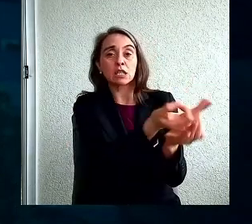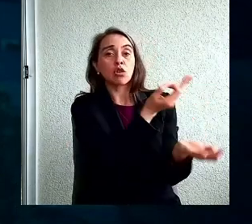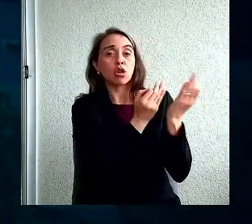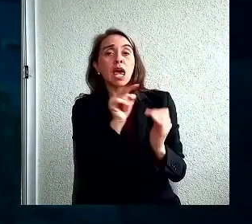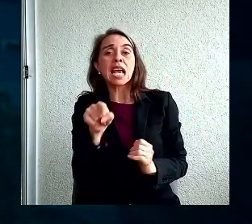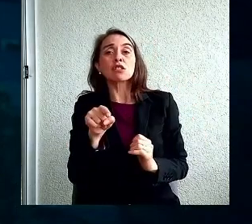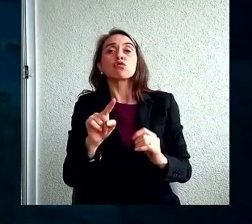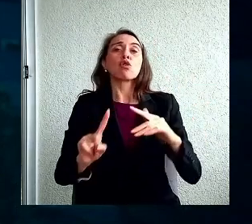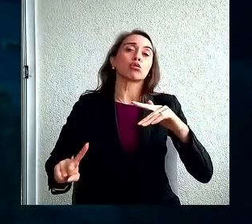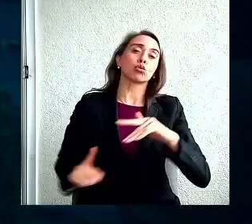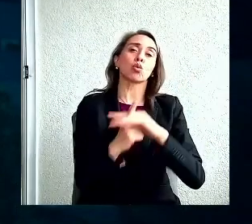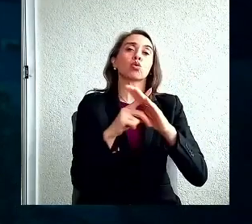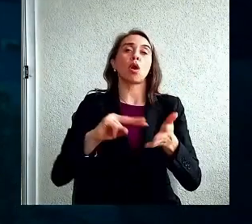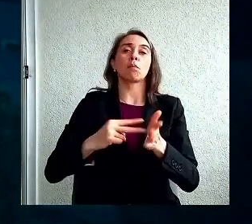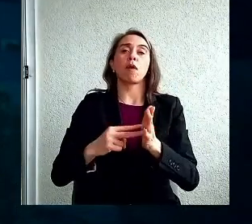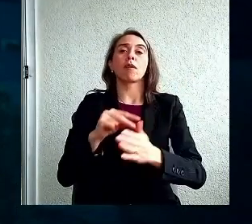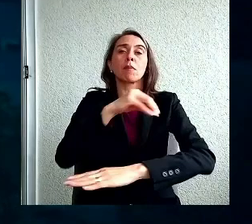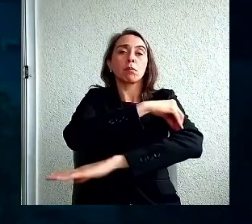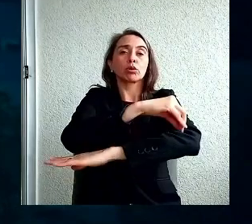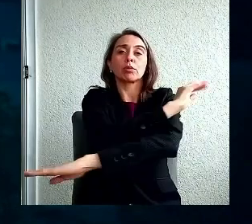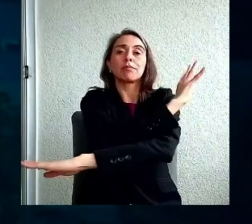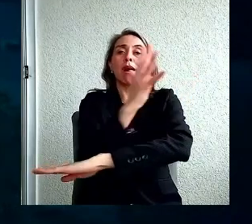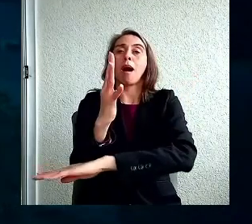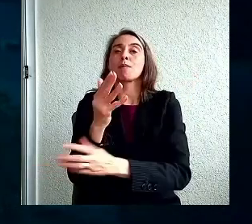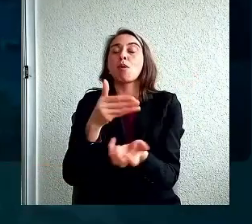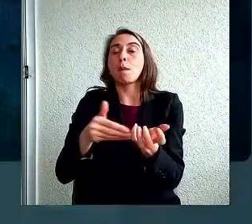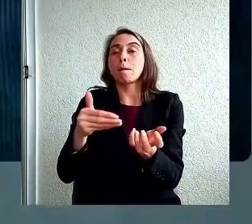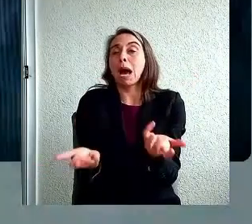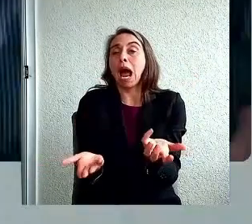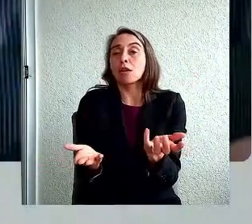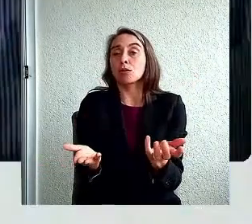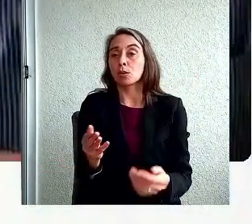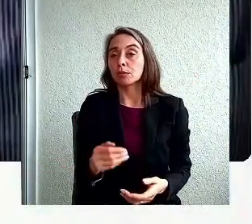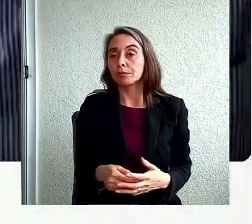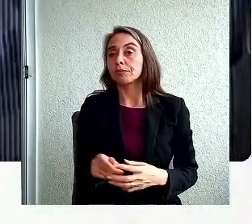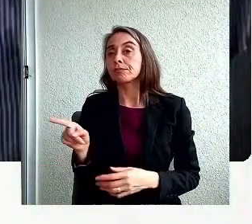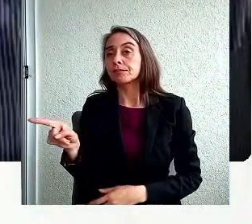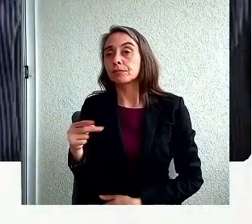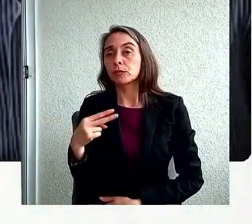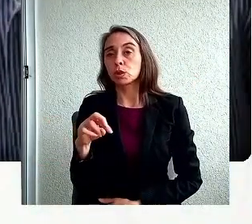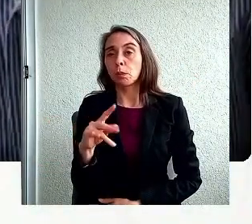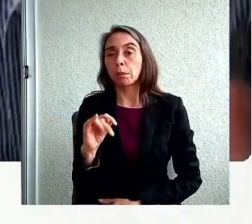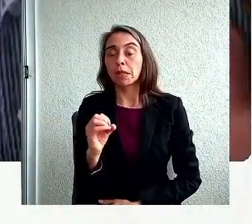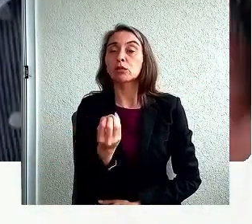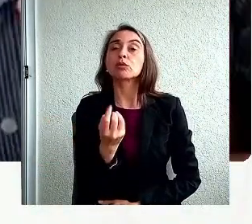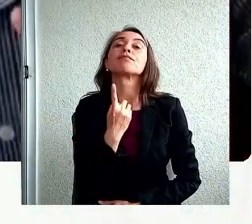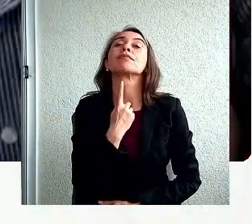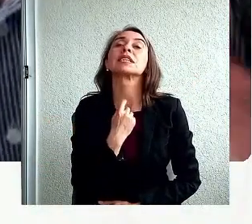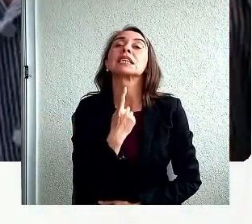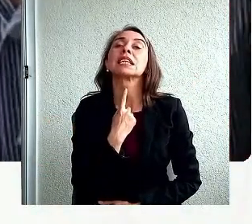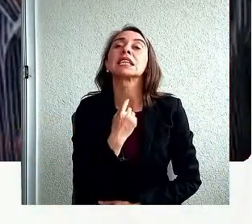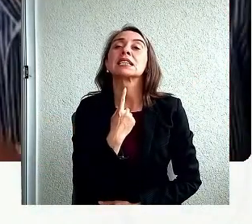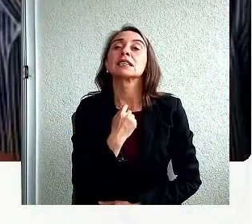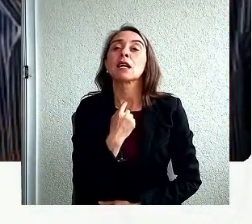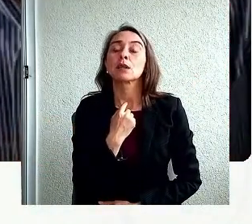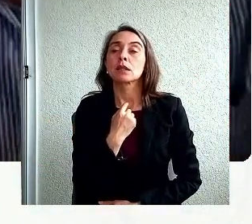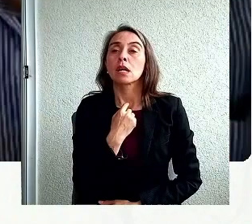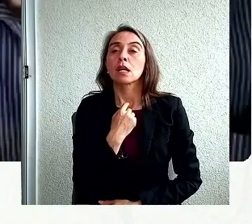aspecto. Sí, la verdad que es interesante cómo a nivel hemisférico se están